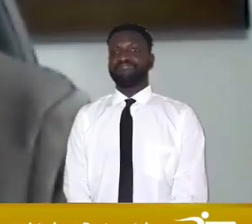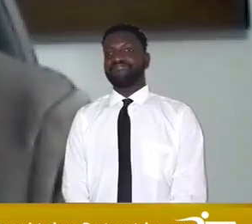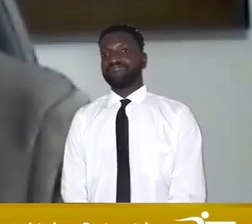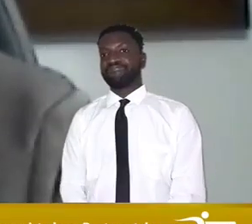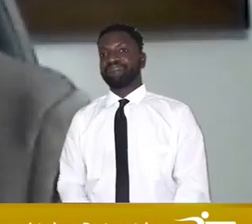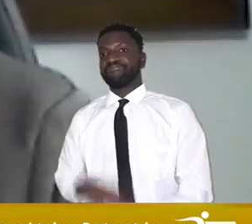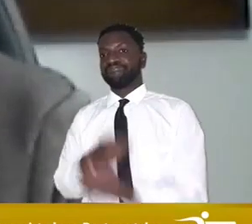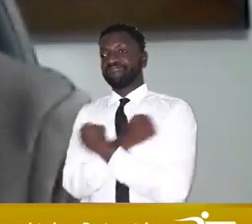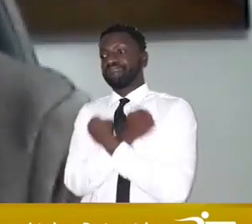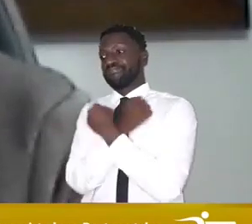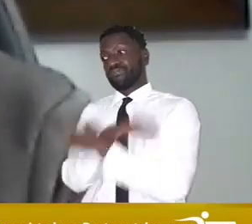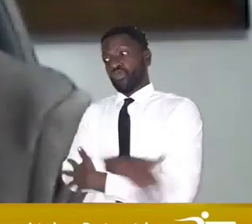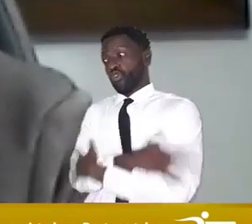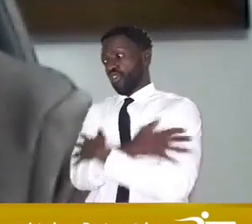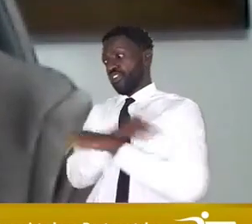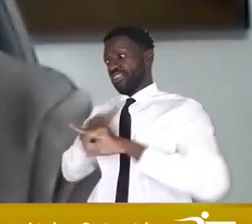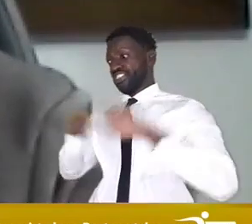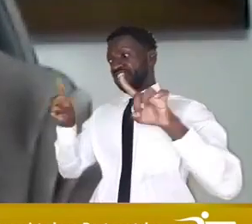pasión.